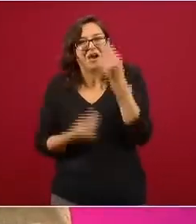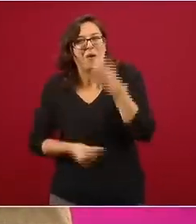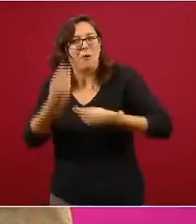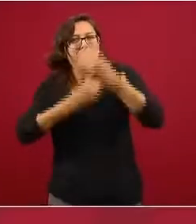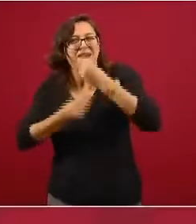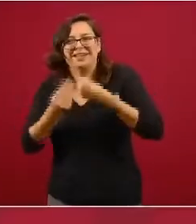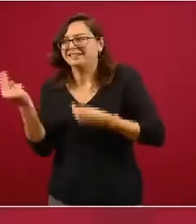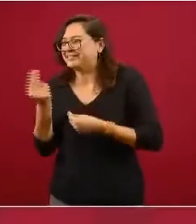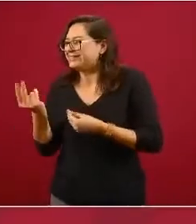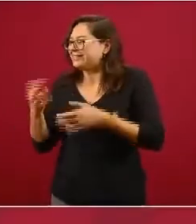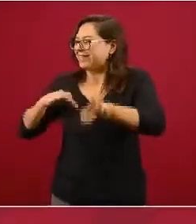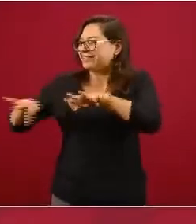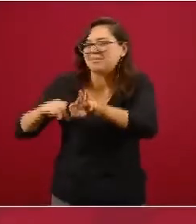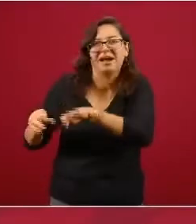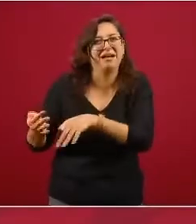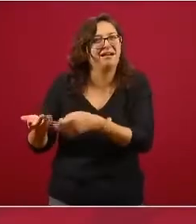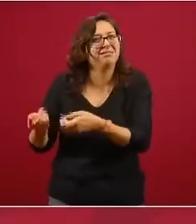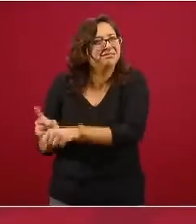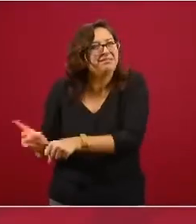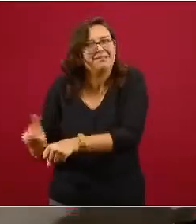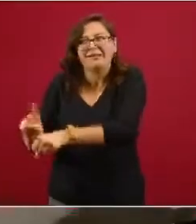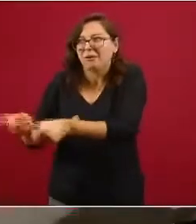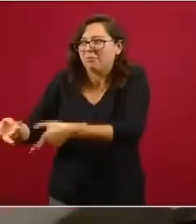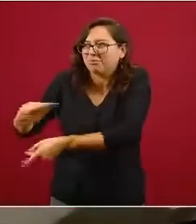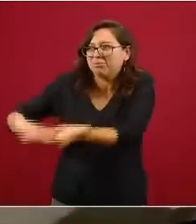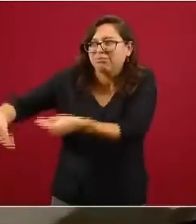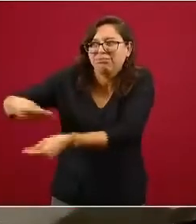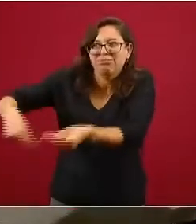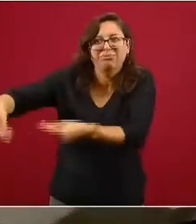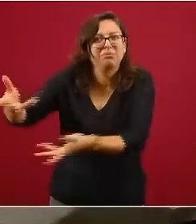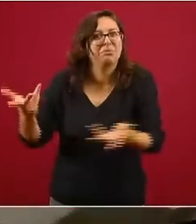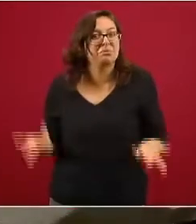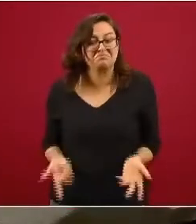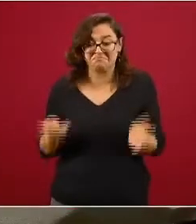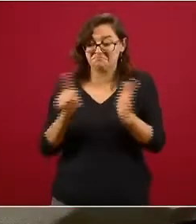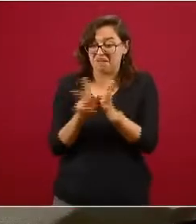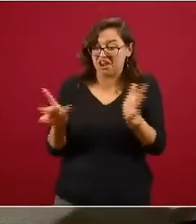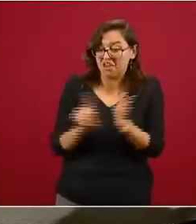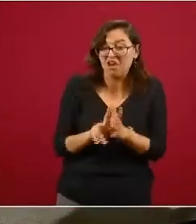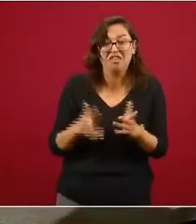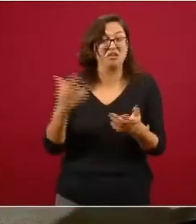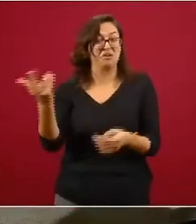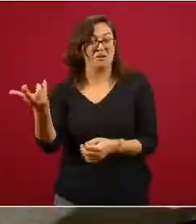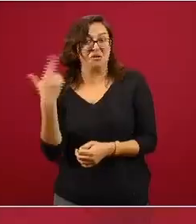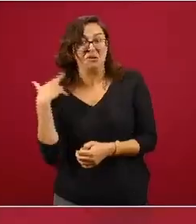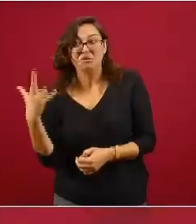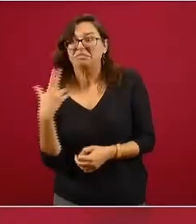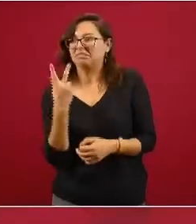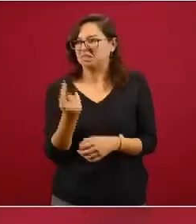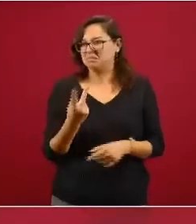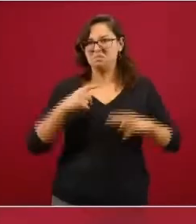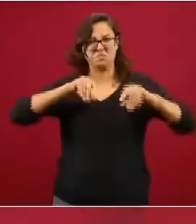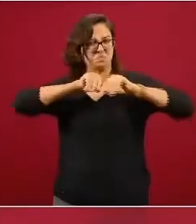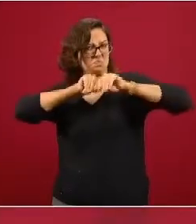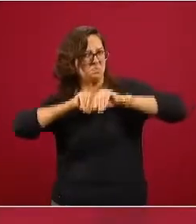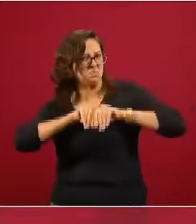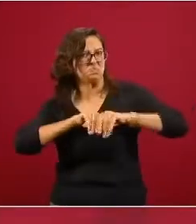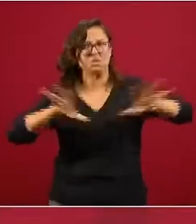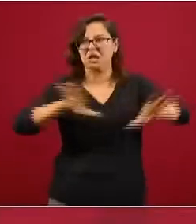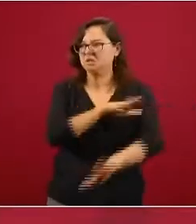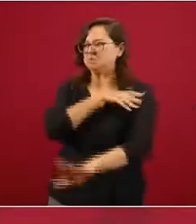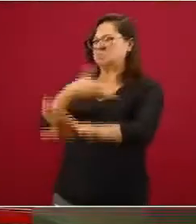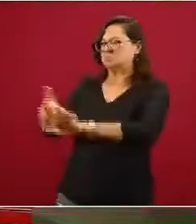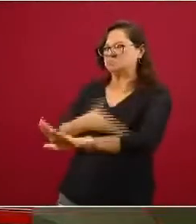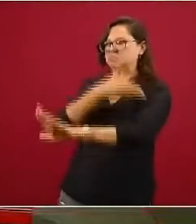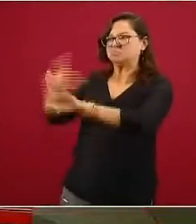varios diarios, en varios periódicos de circulación nacional, comentaristas de prensa, de radio, televisión, de los